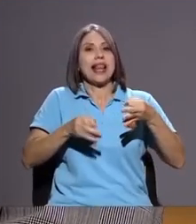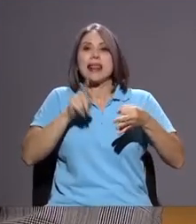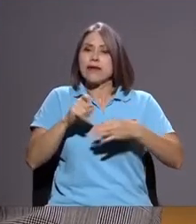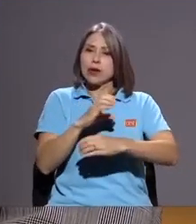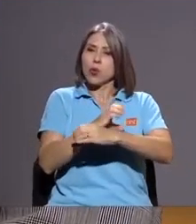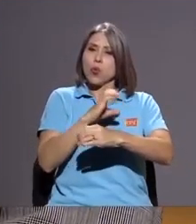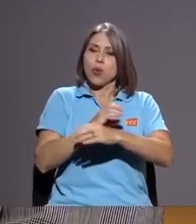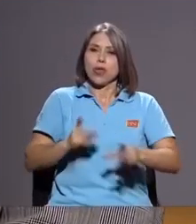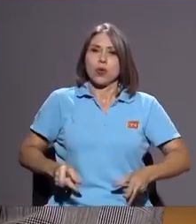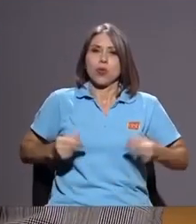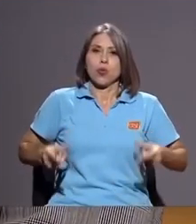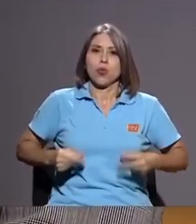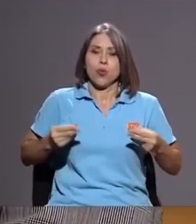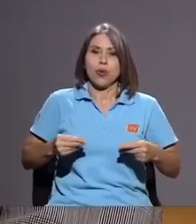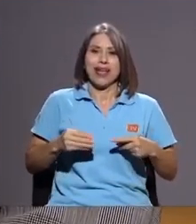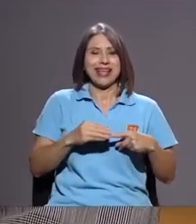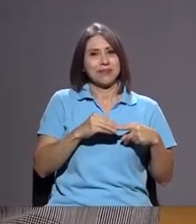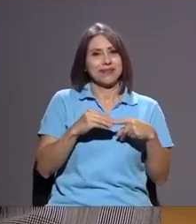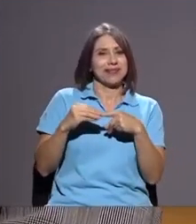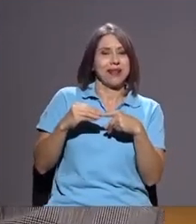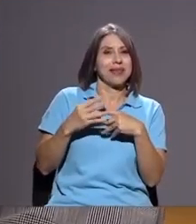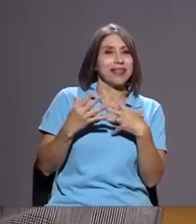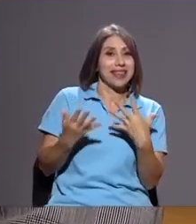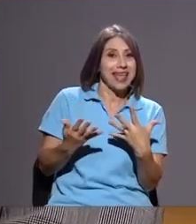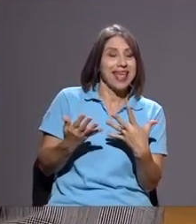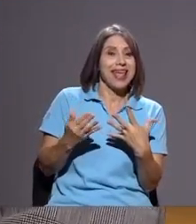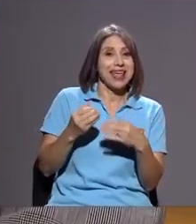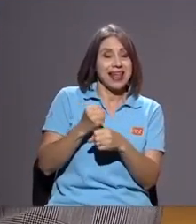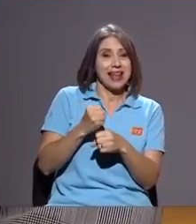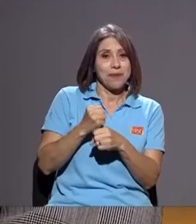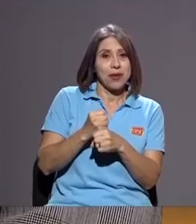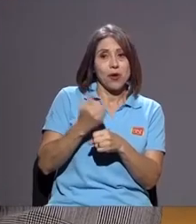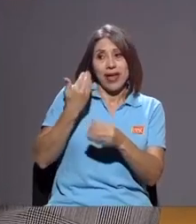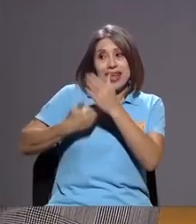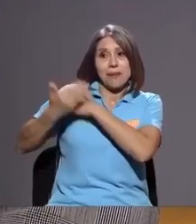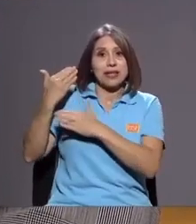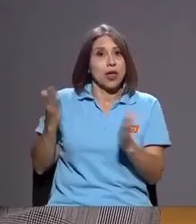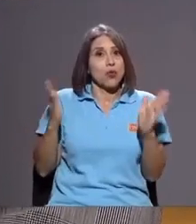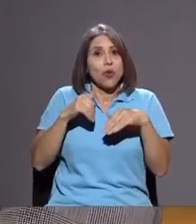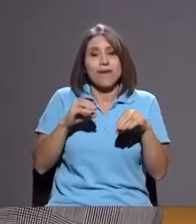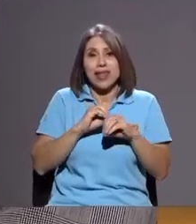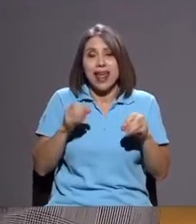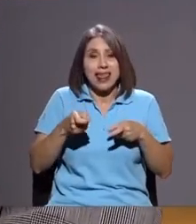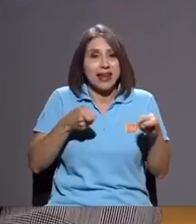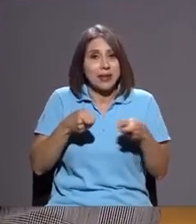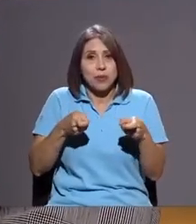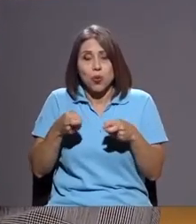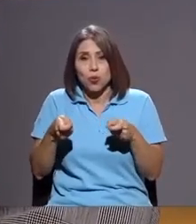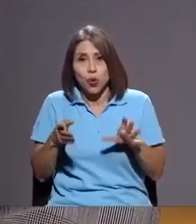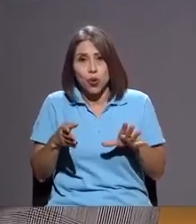todo en el régimen de empleo. Es decir, en el pasado, como no había ningún control, los regímenes de empleo y